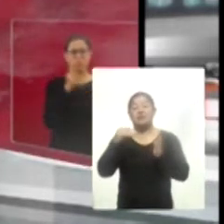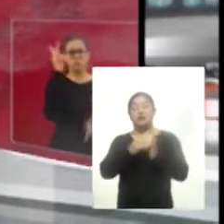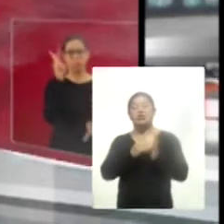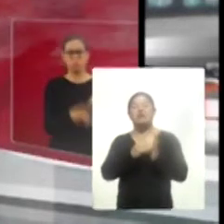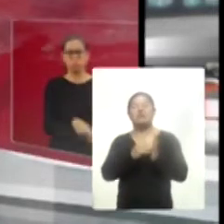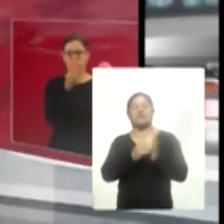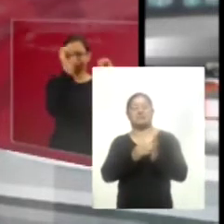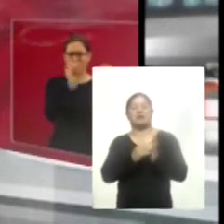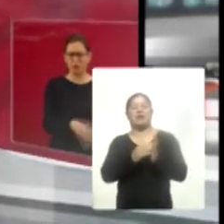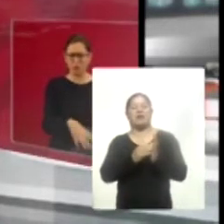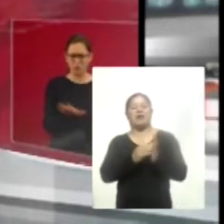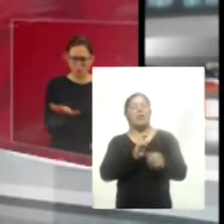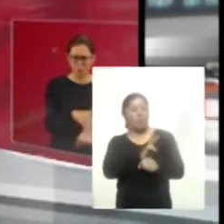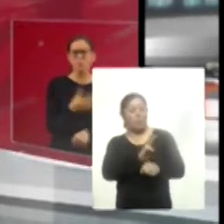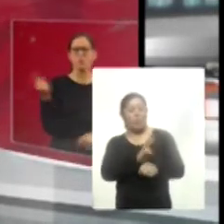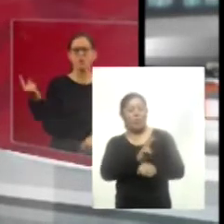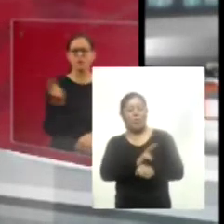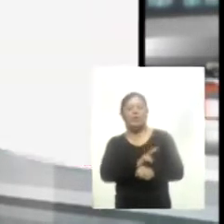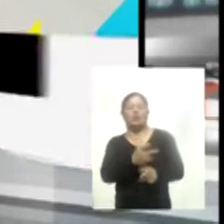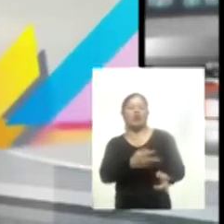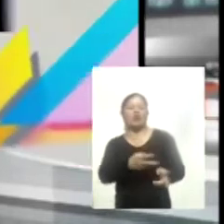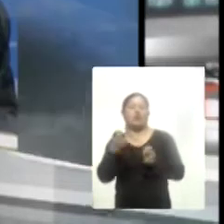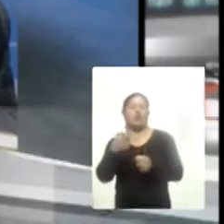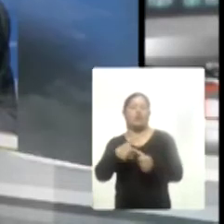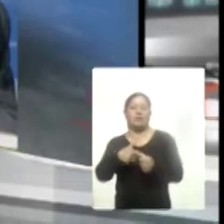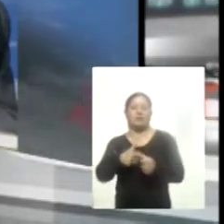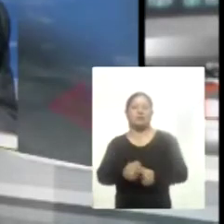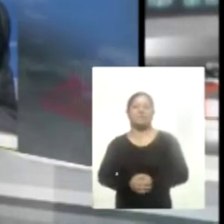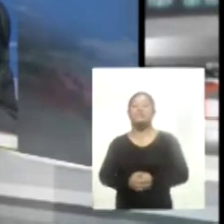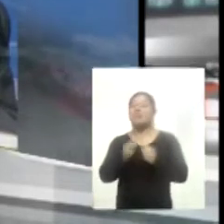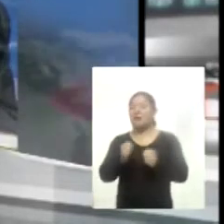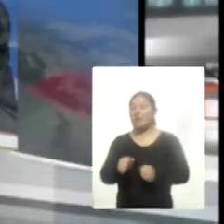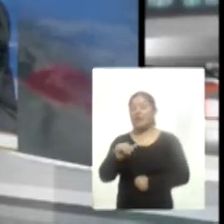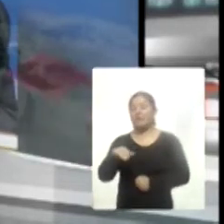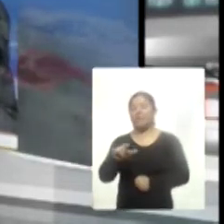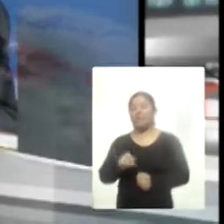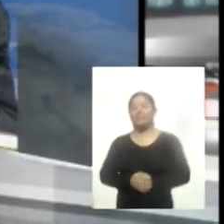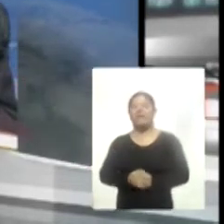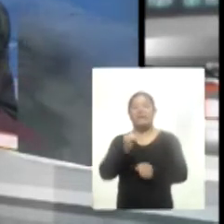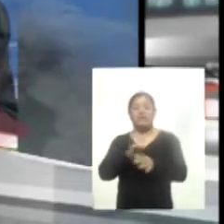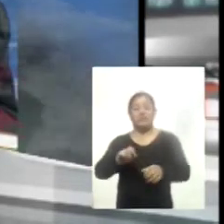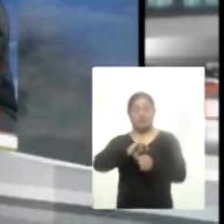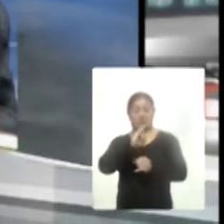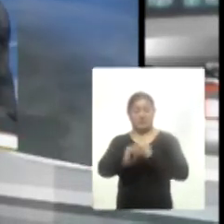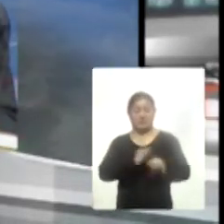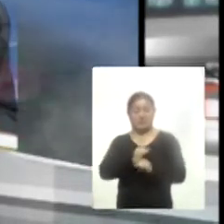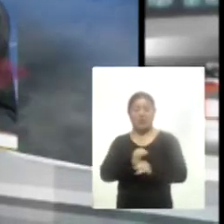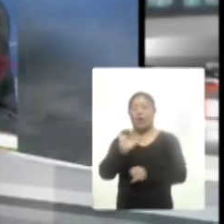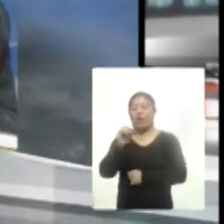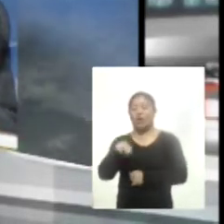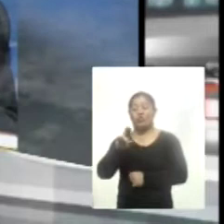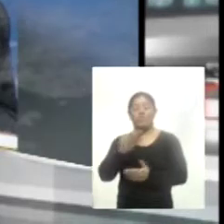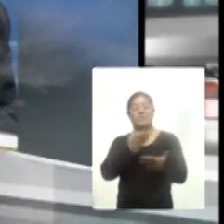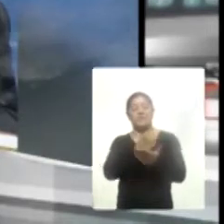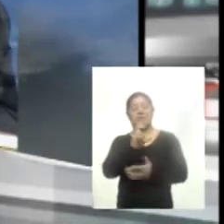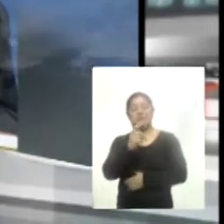Huachicol, afirma el presidente López Obrador. En información internacional, ONU pide 35 mil millones de